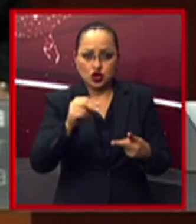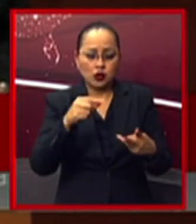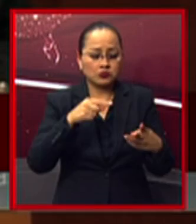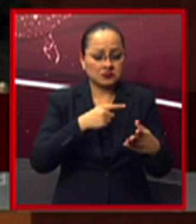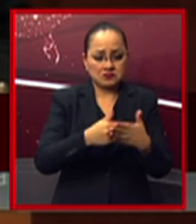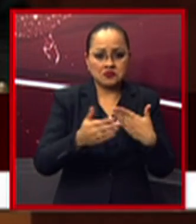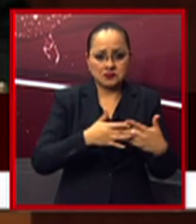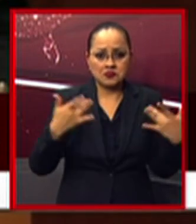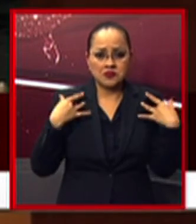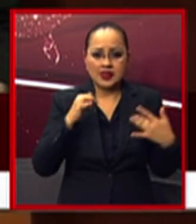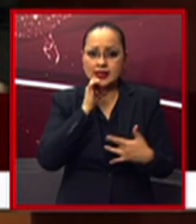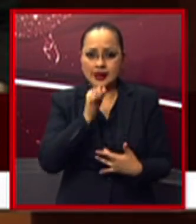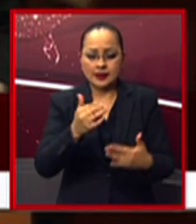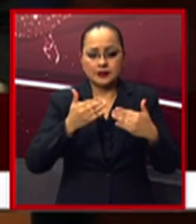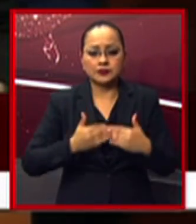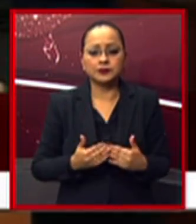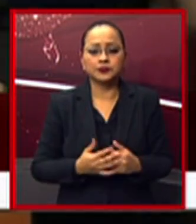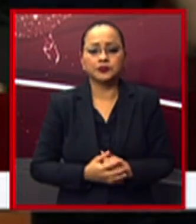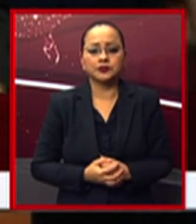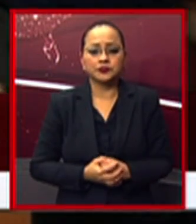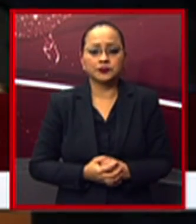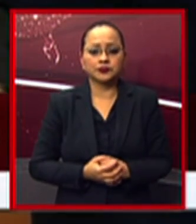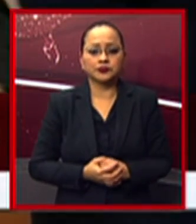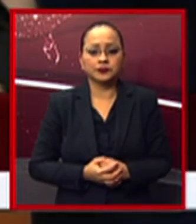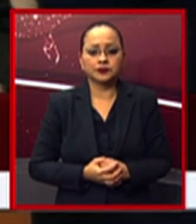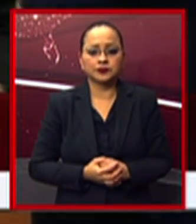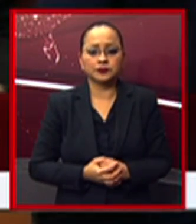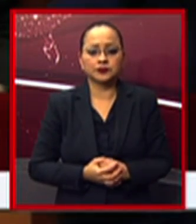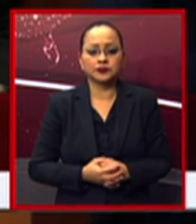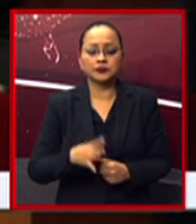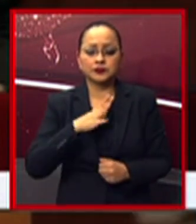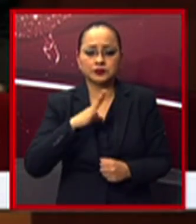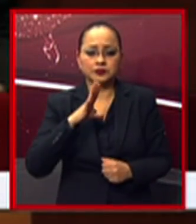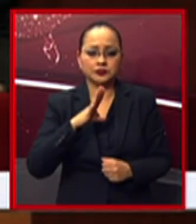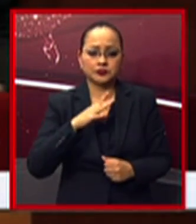abstenciones. Se emitieron 96